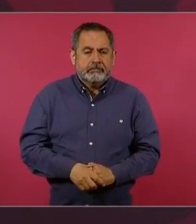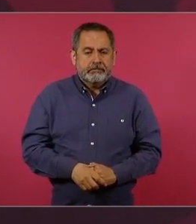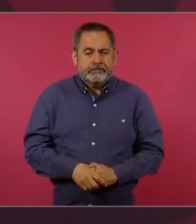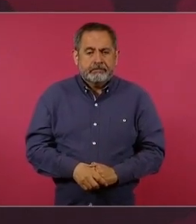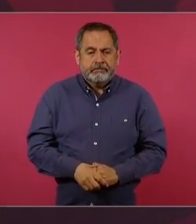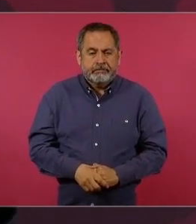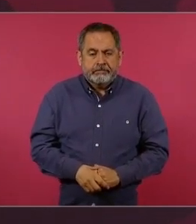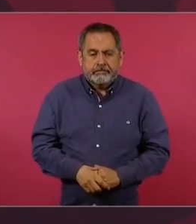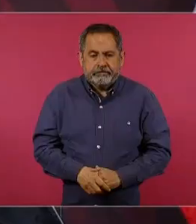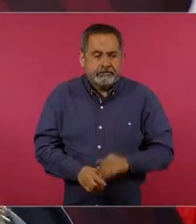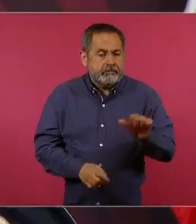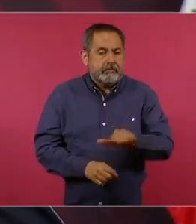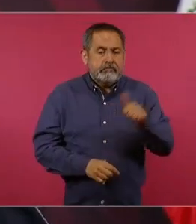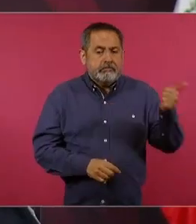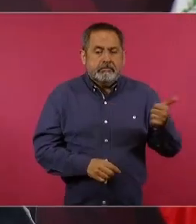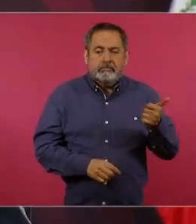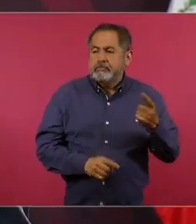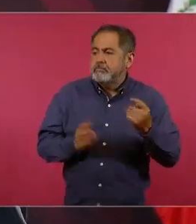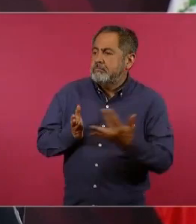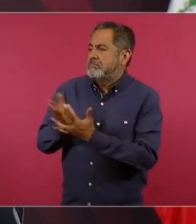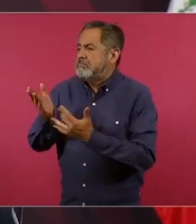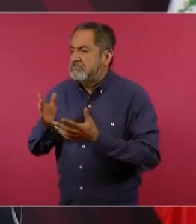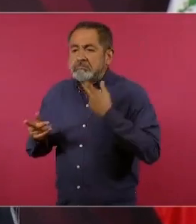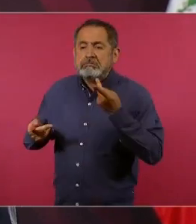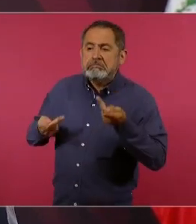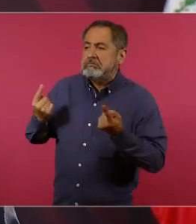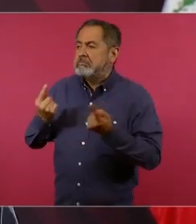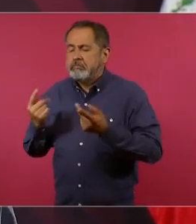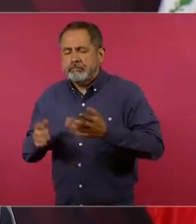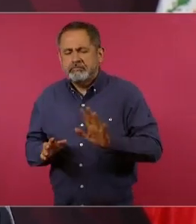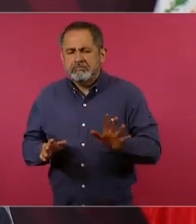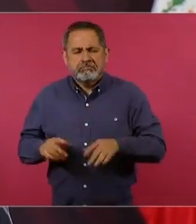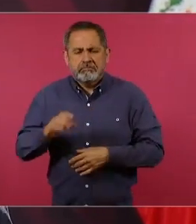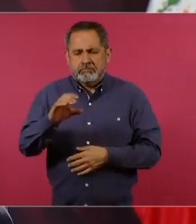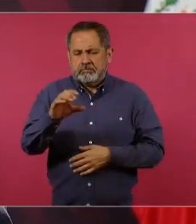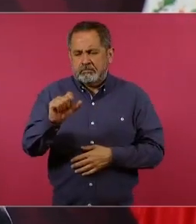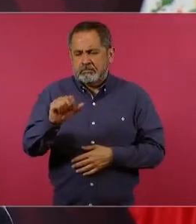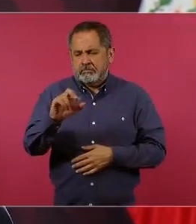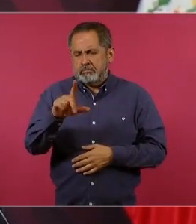que se meten, a lo mejor porque Carlos es